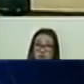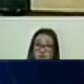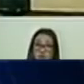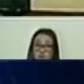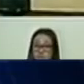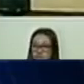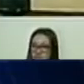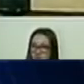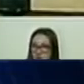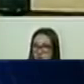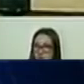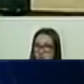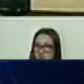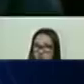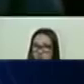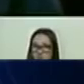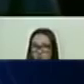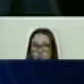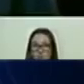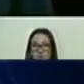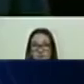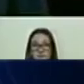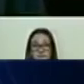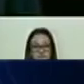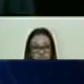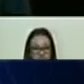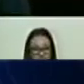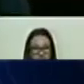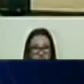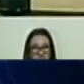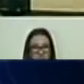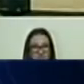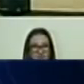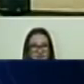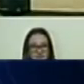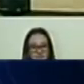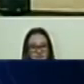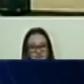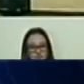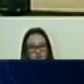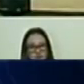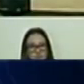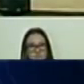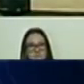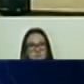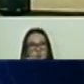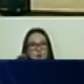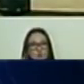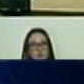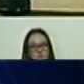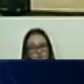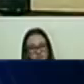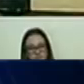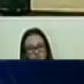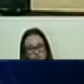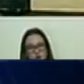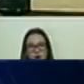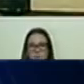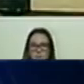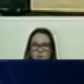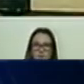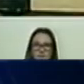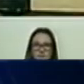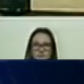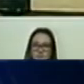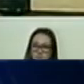para allá, pero que cuando uno llega aquí es nuestra patria. Hay que cultivar el amor a Venezuela,